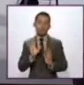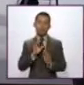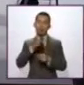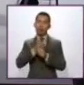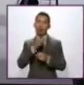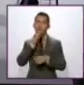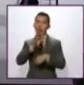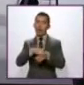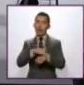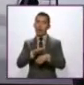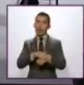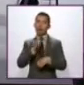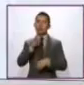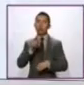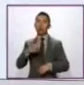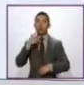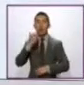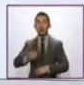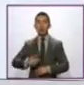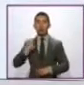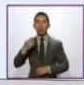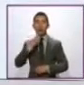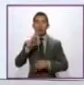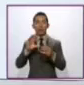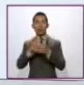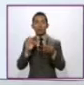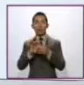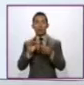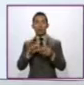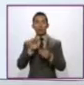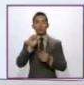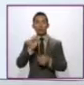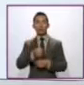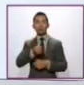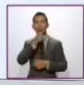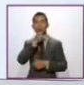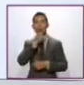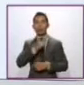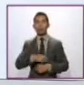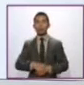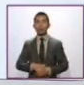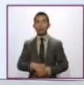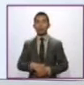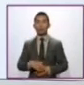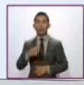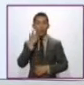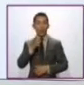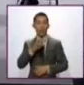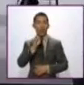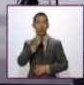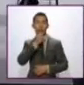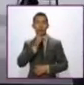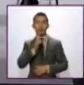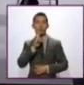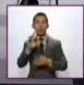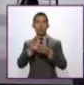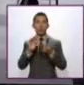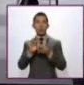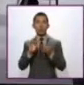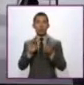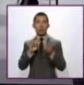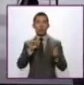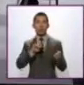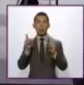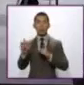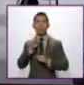si alguien desea aprovechar 60 segundos. ¿Alguien desea aprovechar los 60 segundos de la